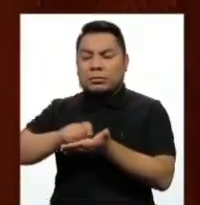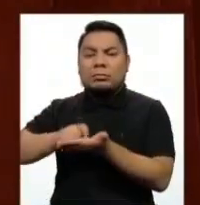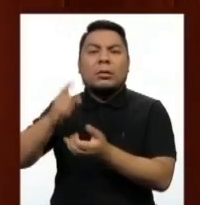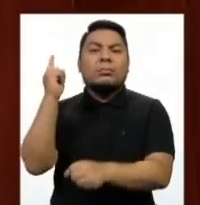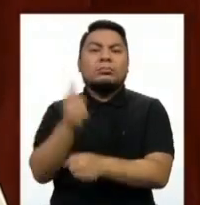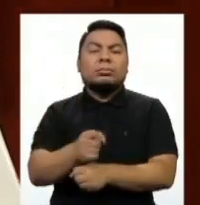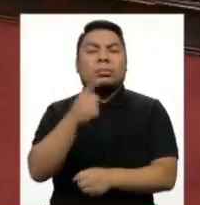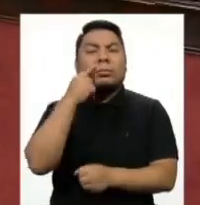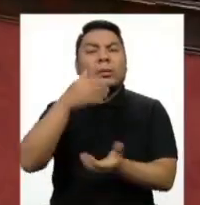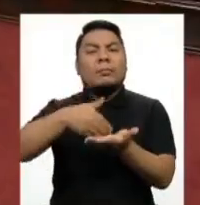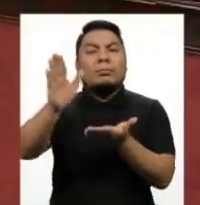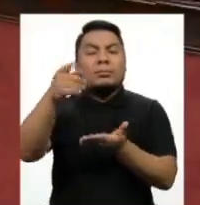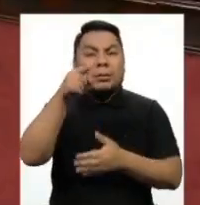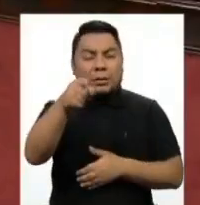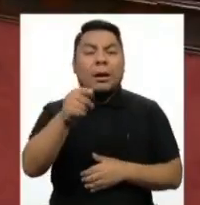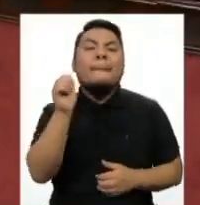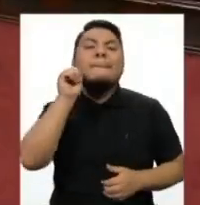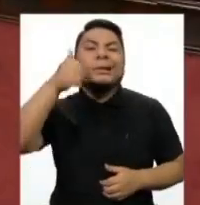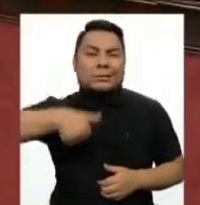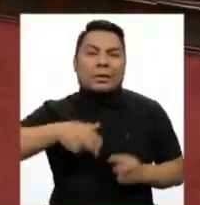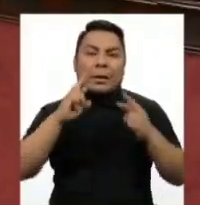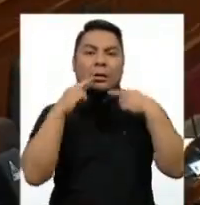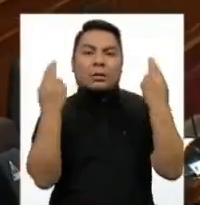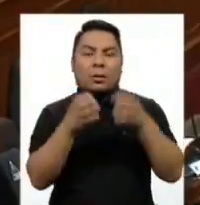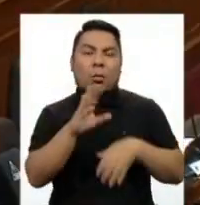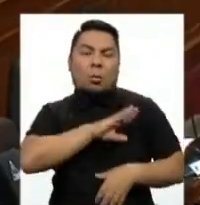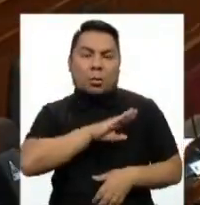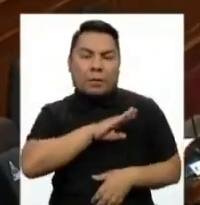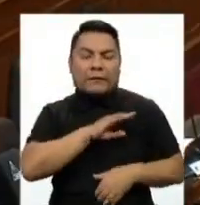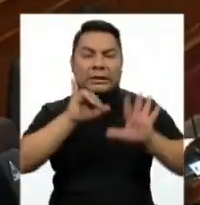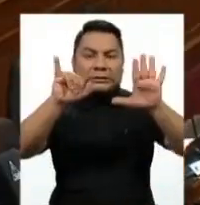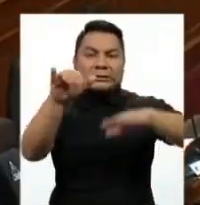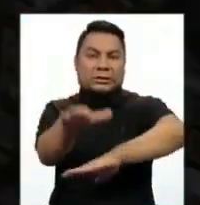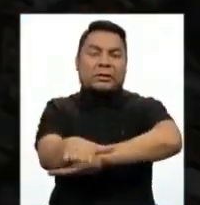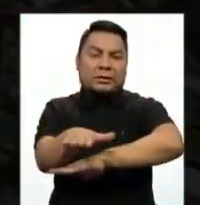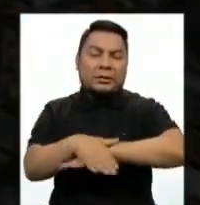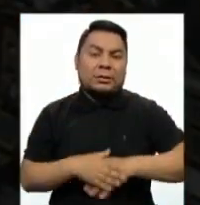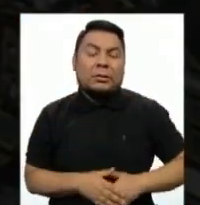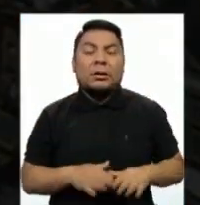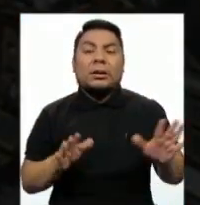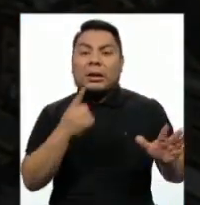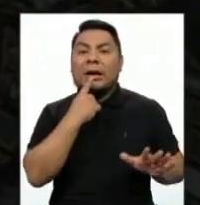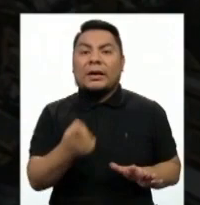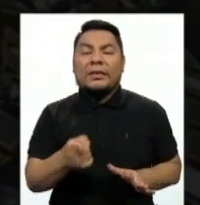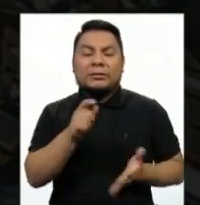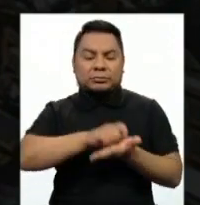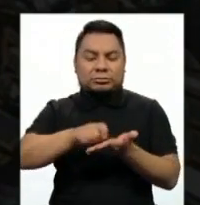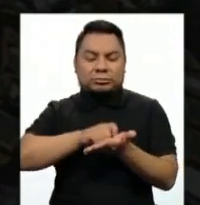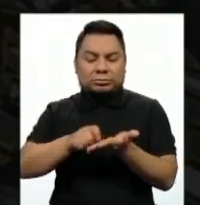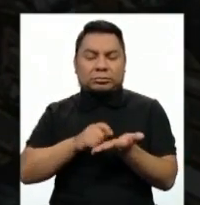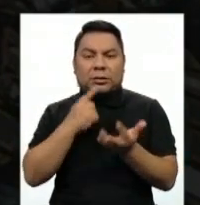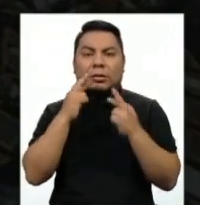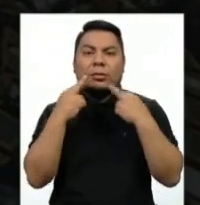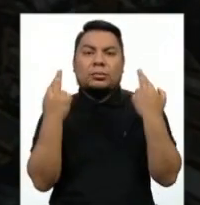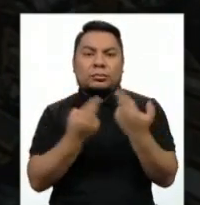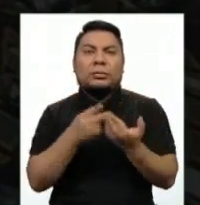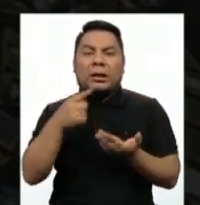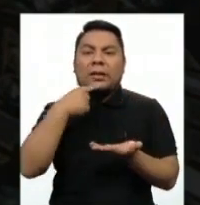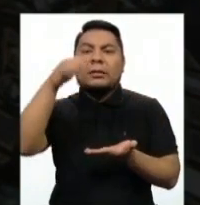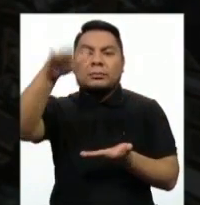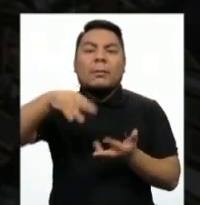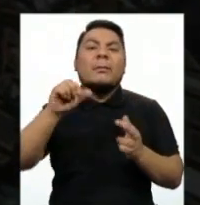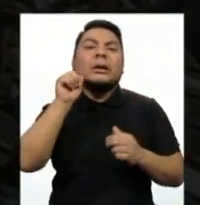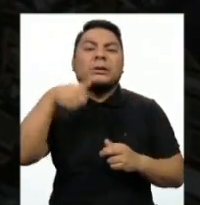Daniel Salaverry será abordada en la sesión del Pleno de este jueves a las 6 de la tarde, según precisa esta citación de la Oficialía Mayor a